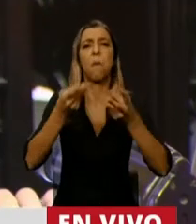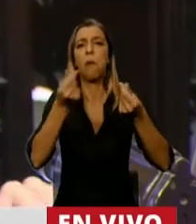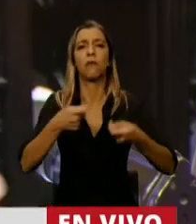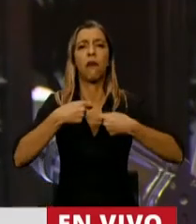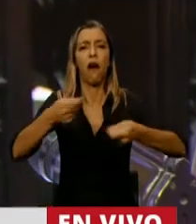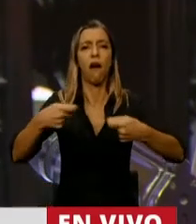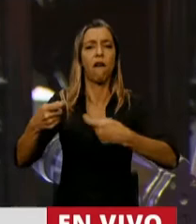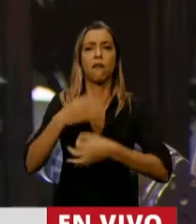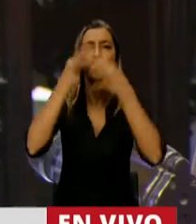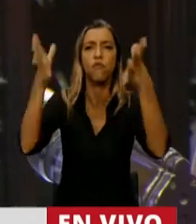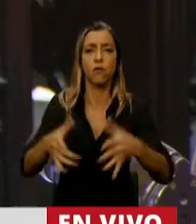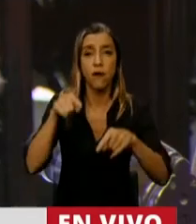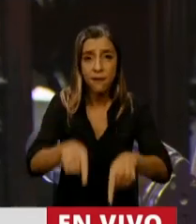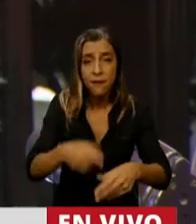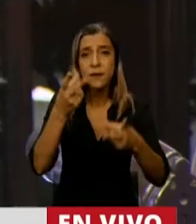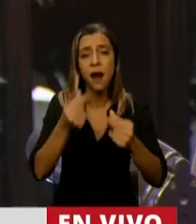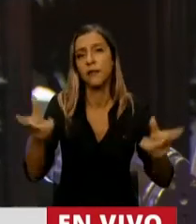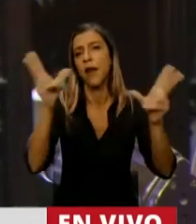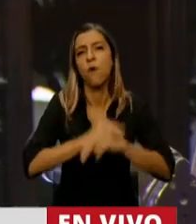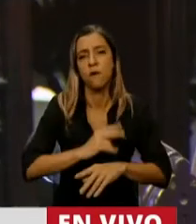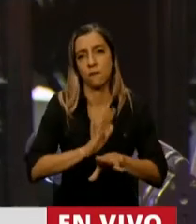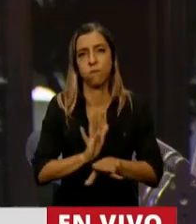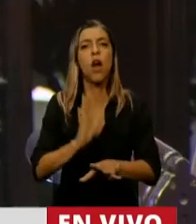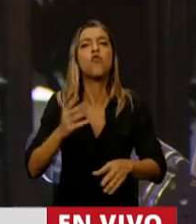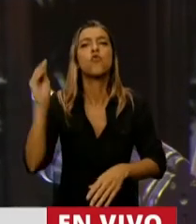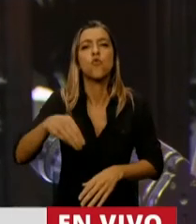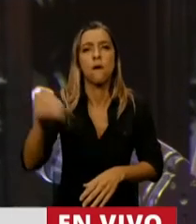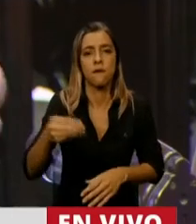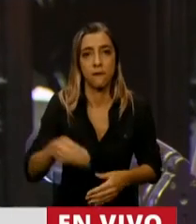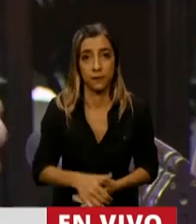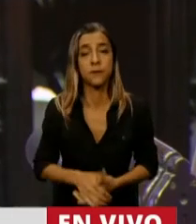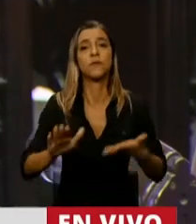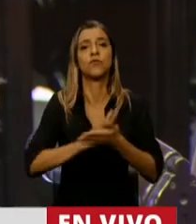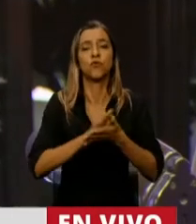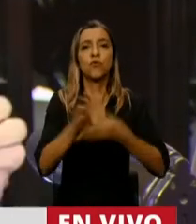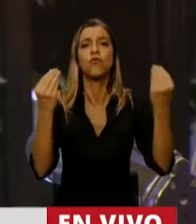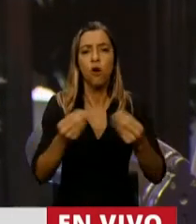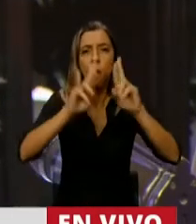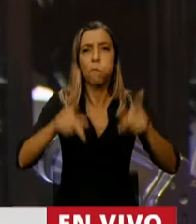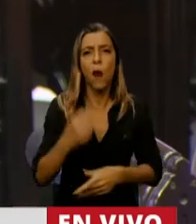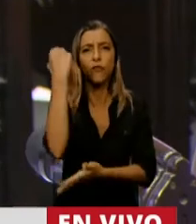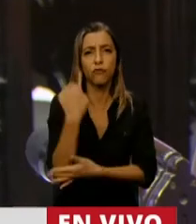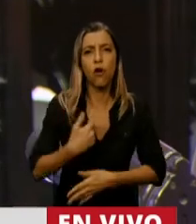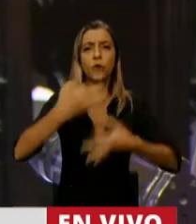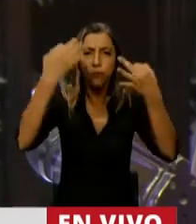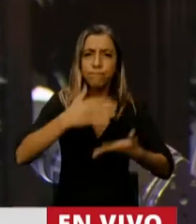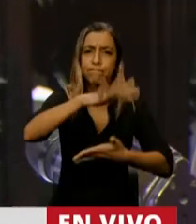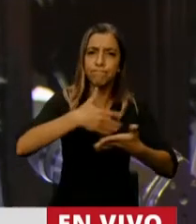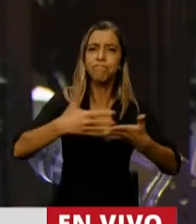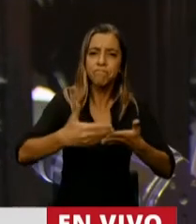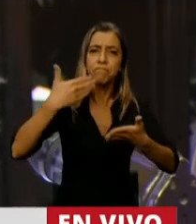que alcance de esa manera. ¿Saben cuál es la salida? Presentar un plan económico serio, creíble para el